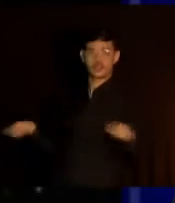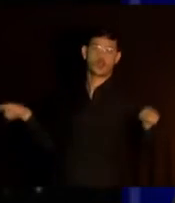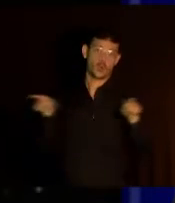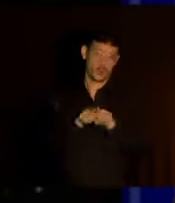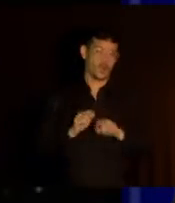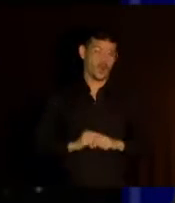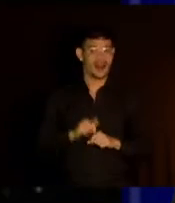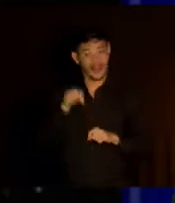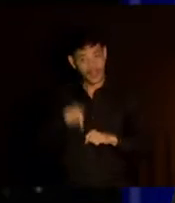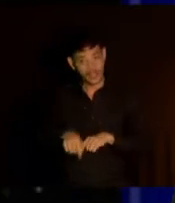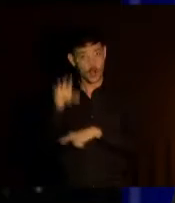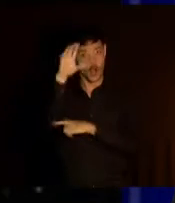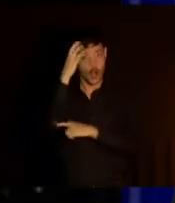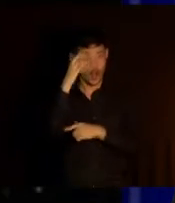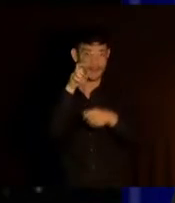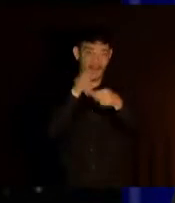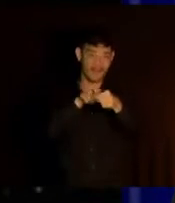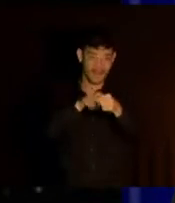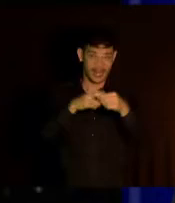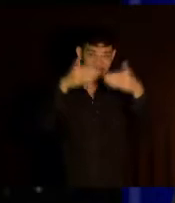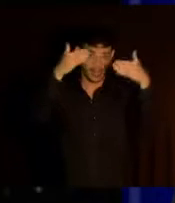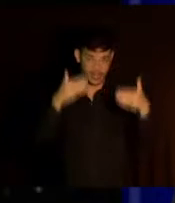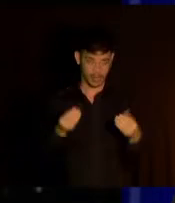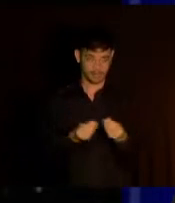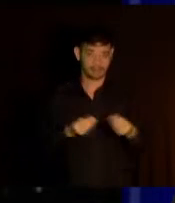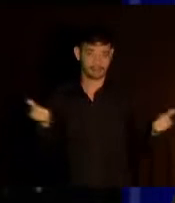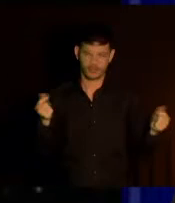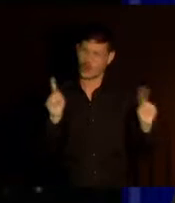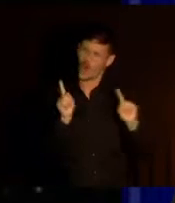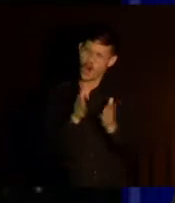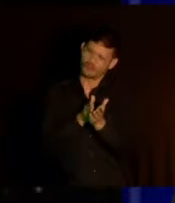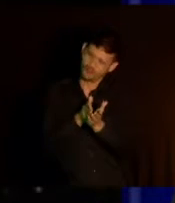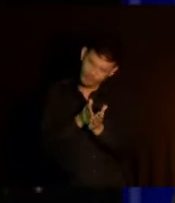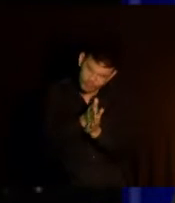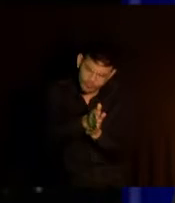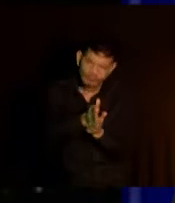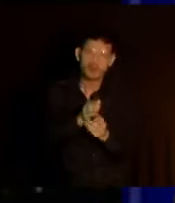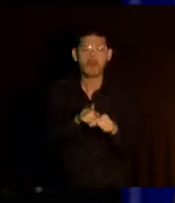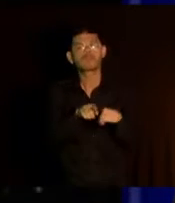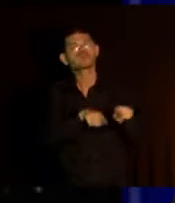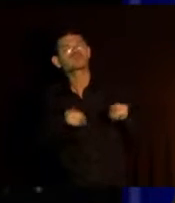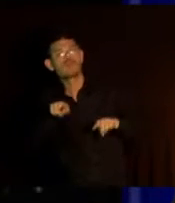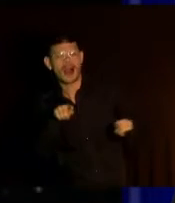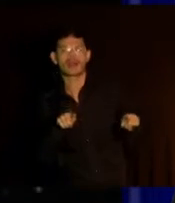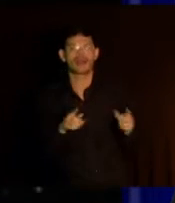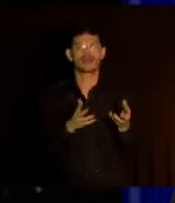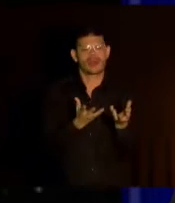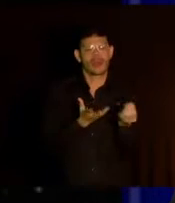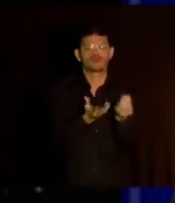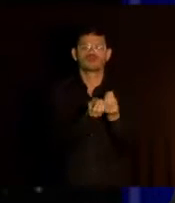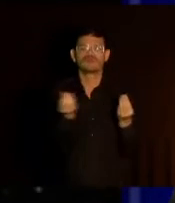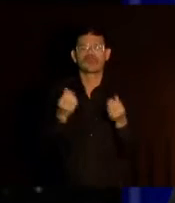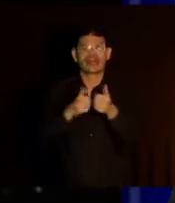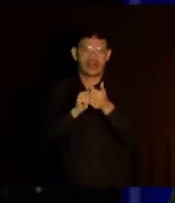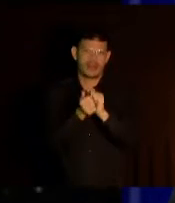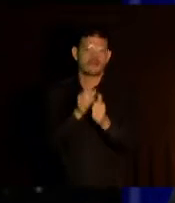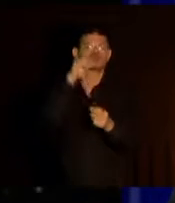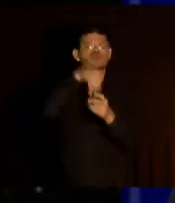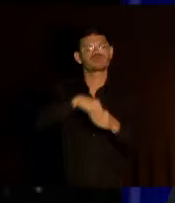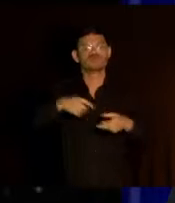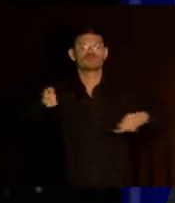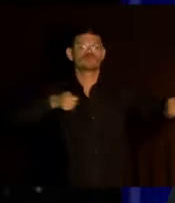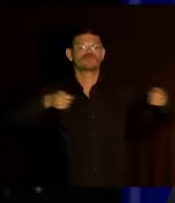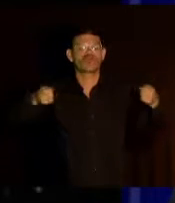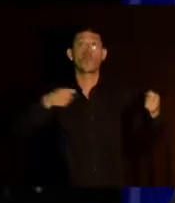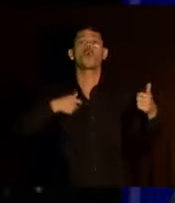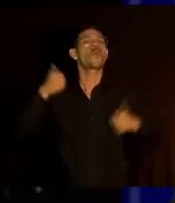seguirían funcionando y tendrían ciertos deportes dentro de su gobernancia, ya sean deportes que están dentro del programa de Juegos